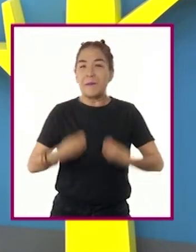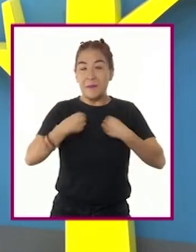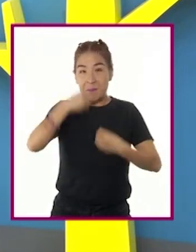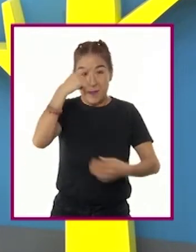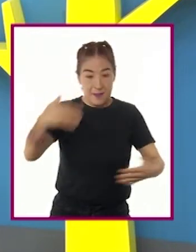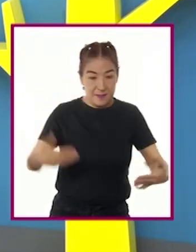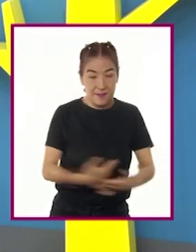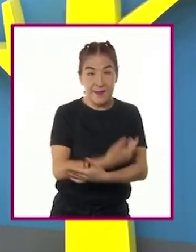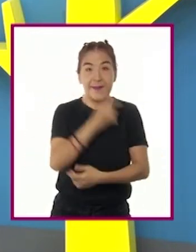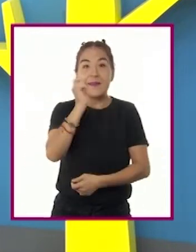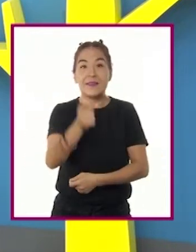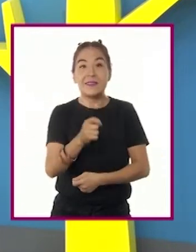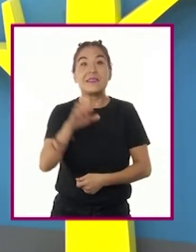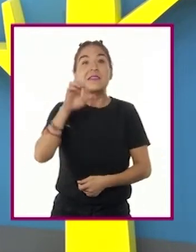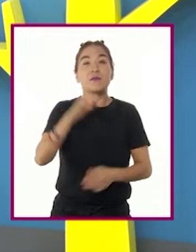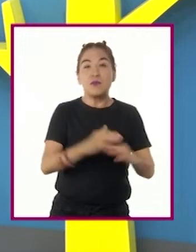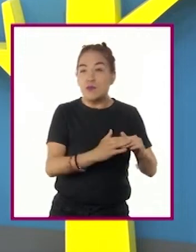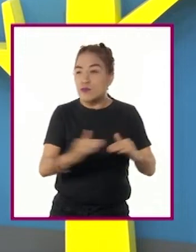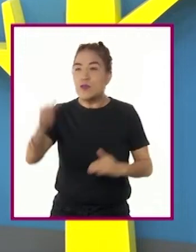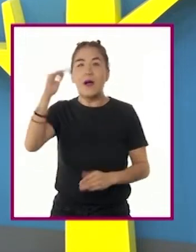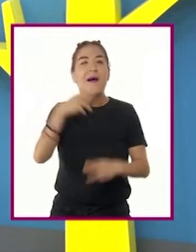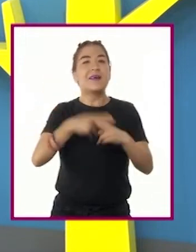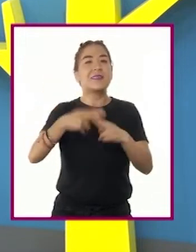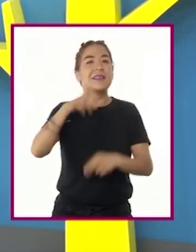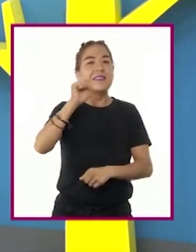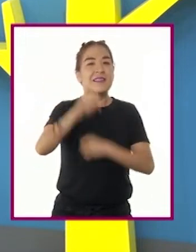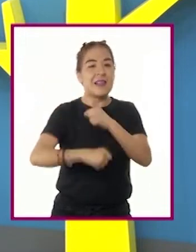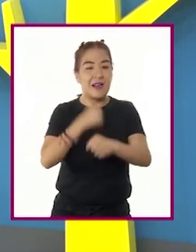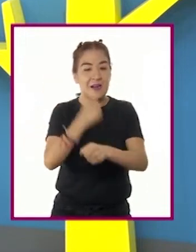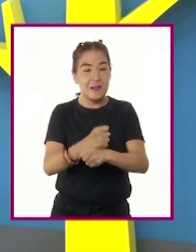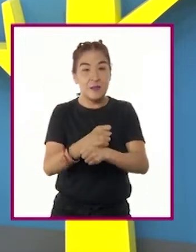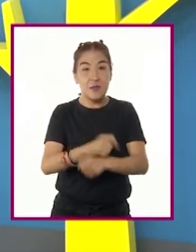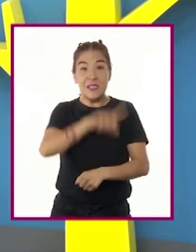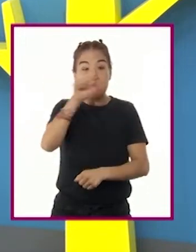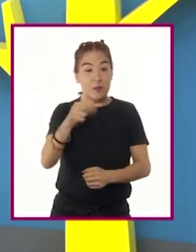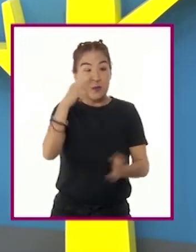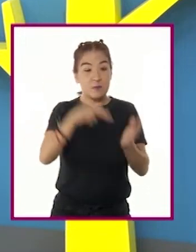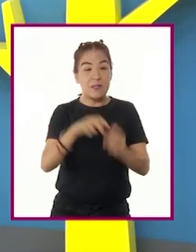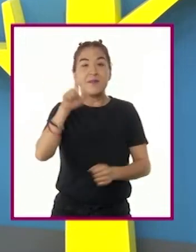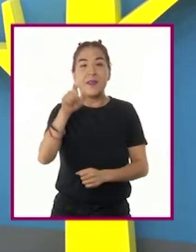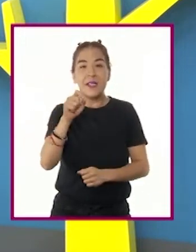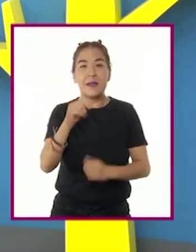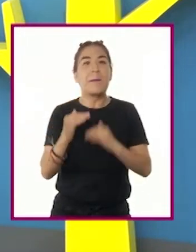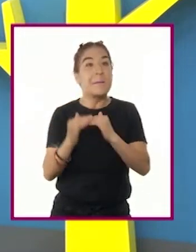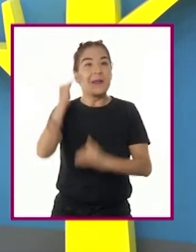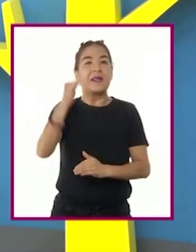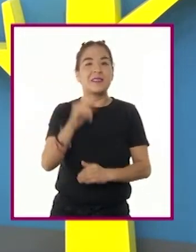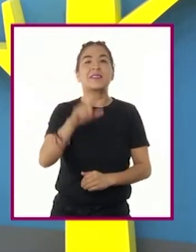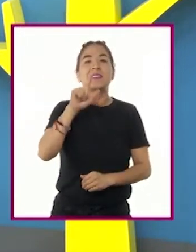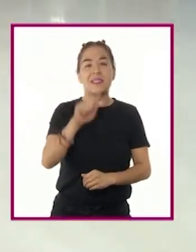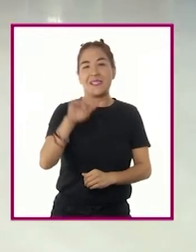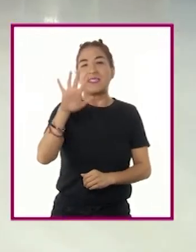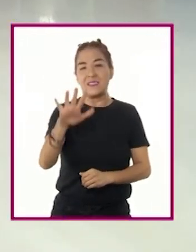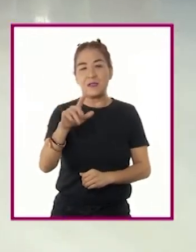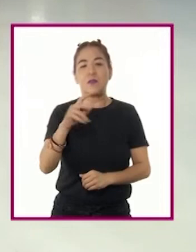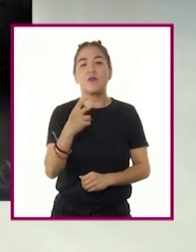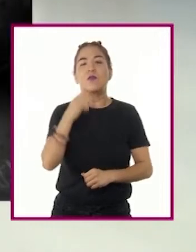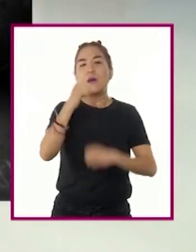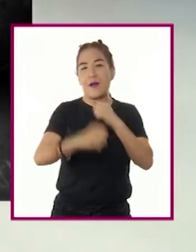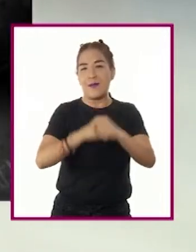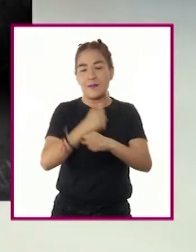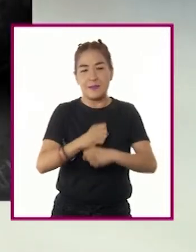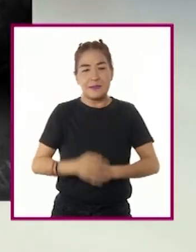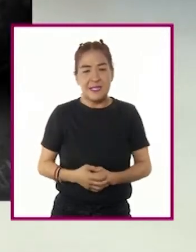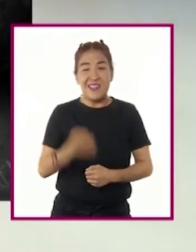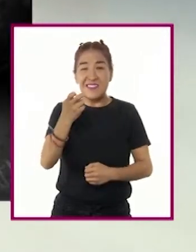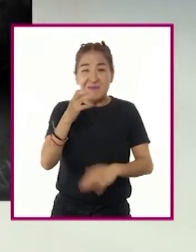nacer era de 60 años. En 2020 aumentó a 75.2 años.